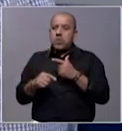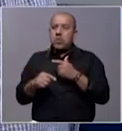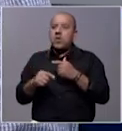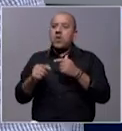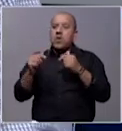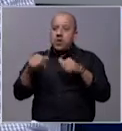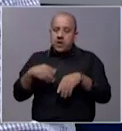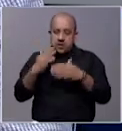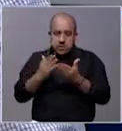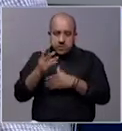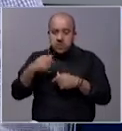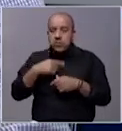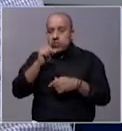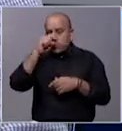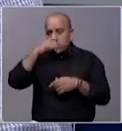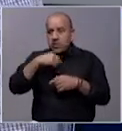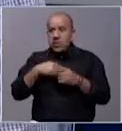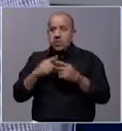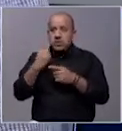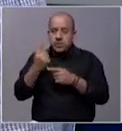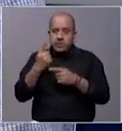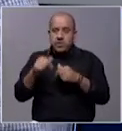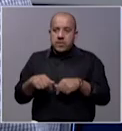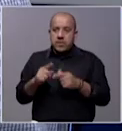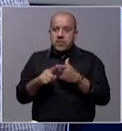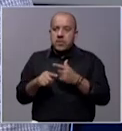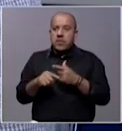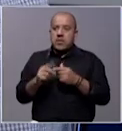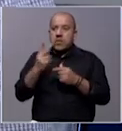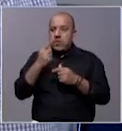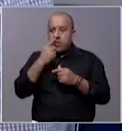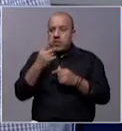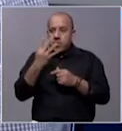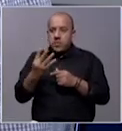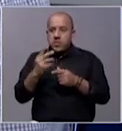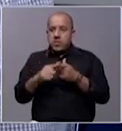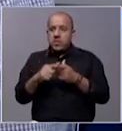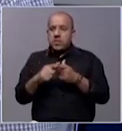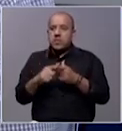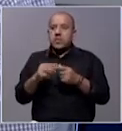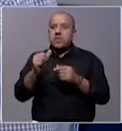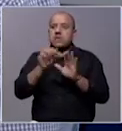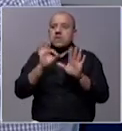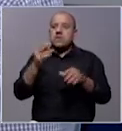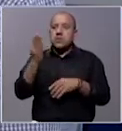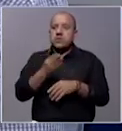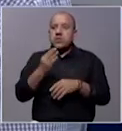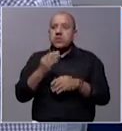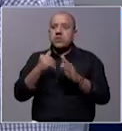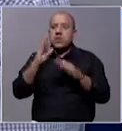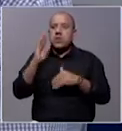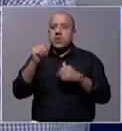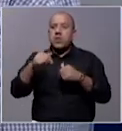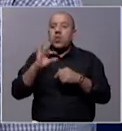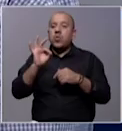es siendo montevideo sin duda su principal bastión ya no es el frente del 2004 por ejemplo cuando tuvo más del 60 por ciento de los votos en esta